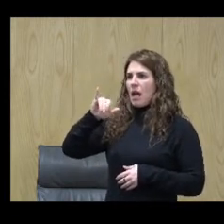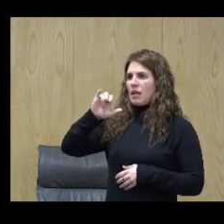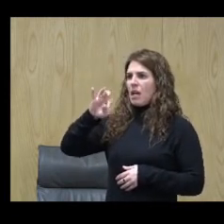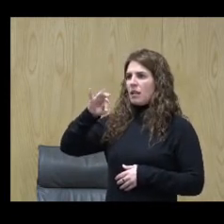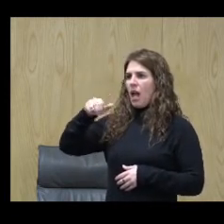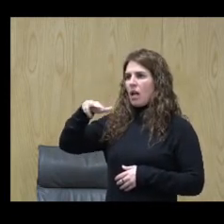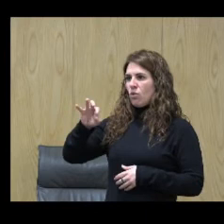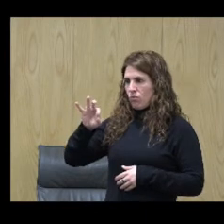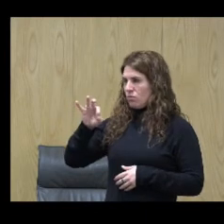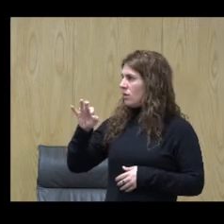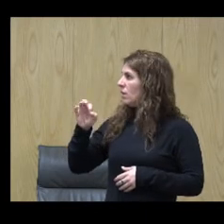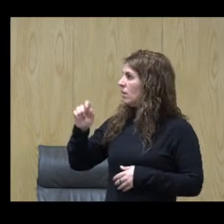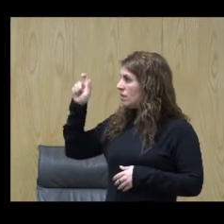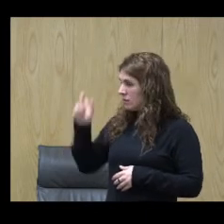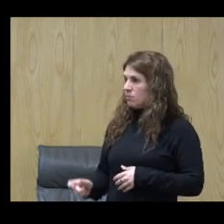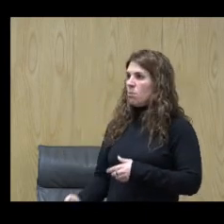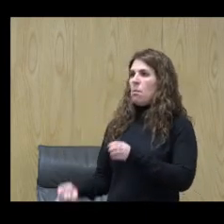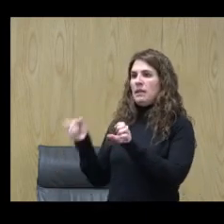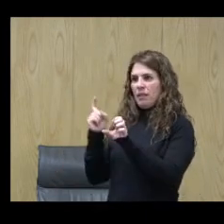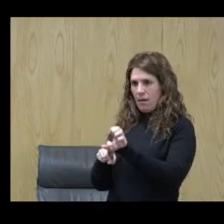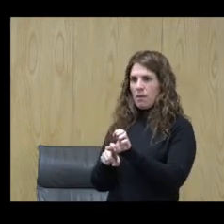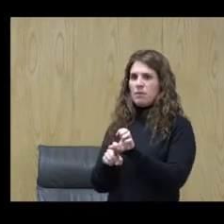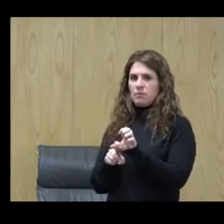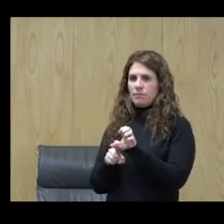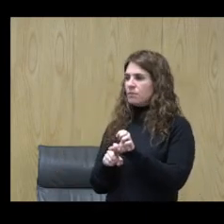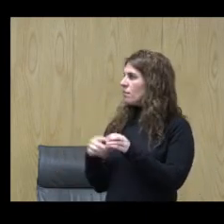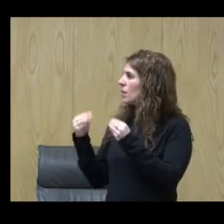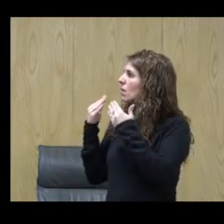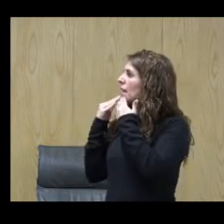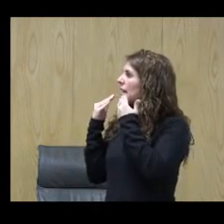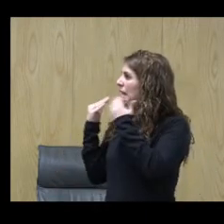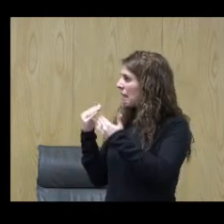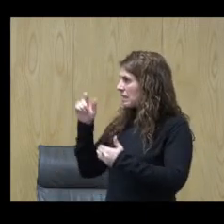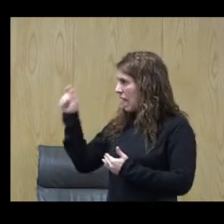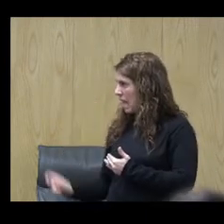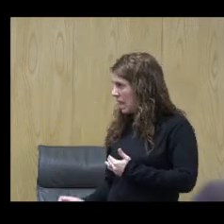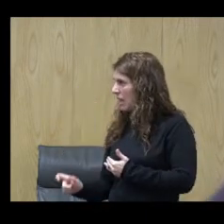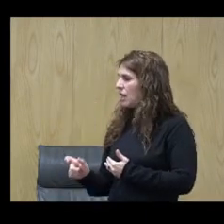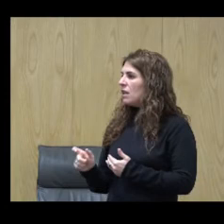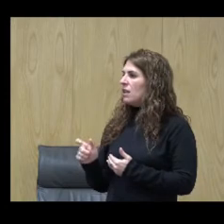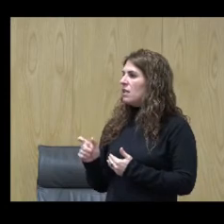las personas, como decíamos, que ha participado y que le damos mucho las gracias a él